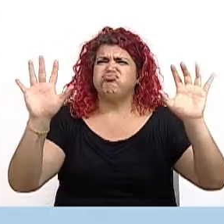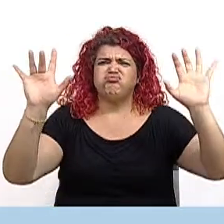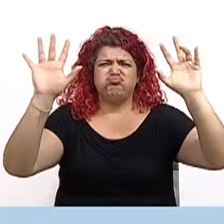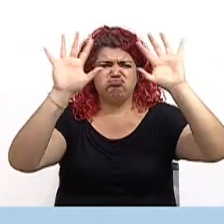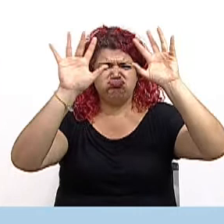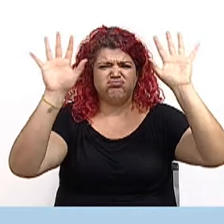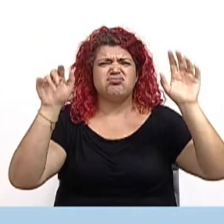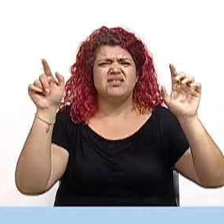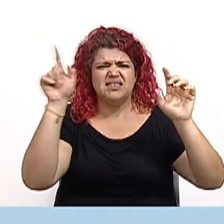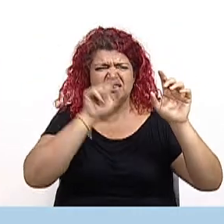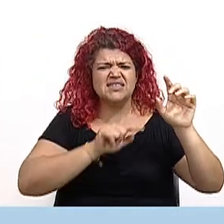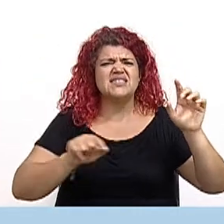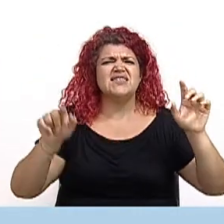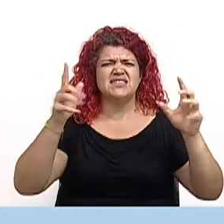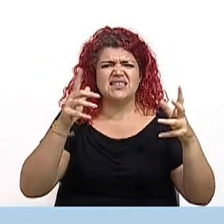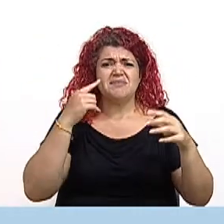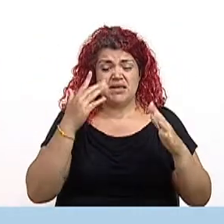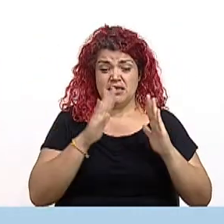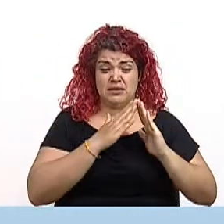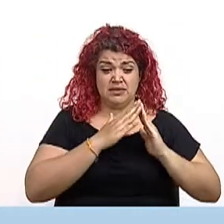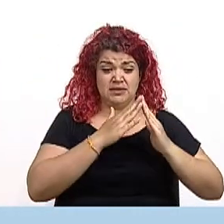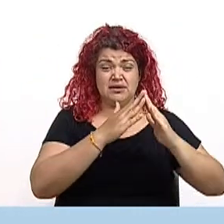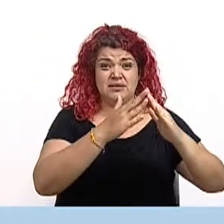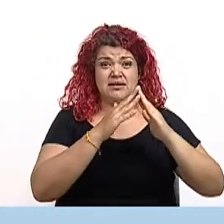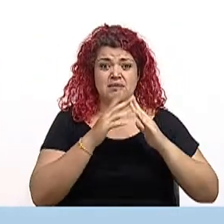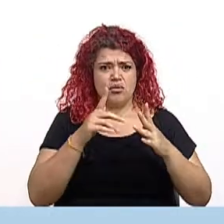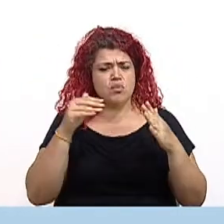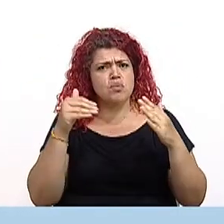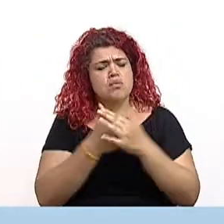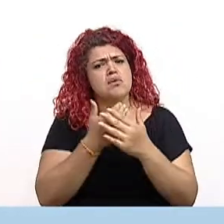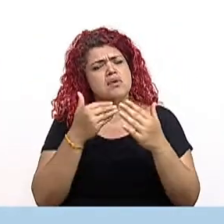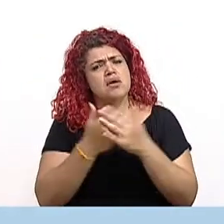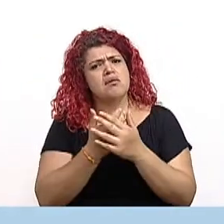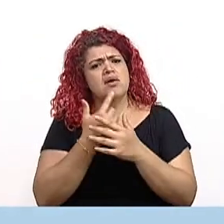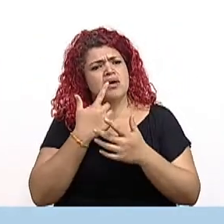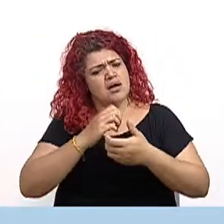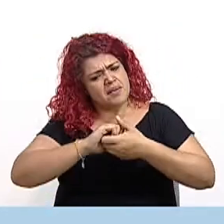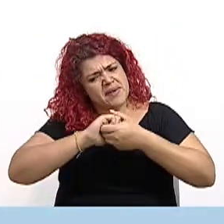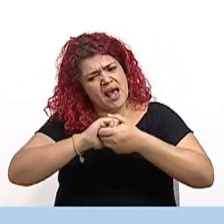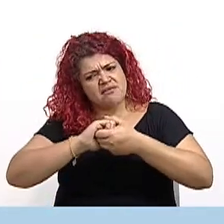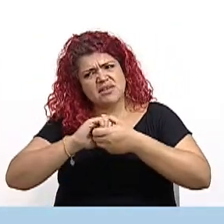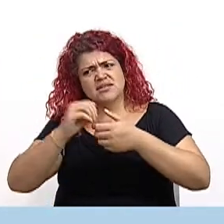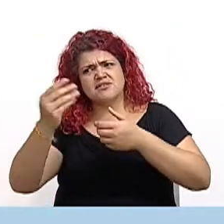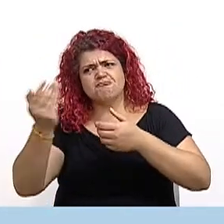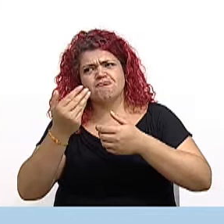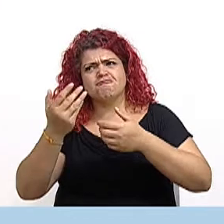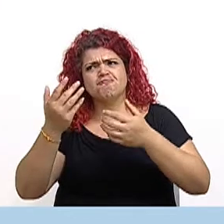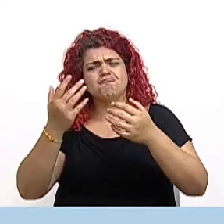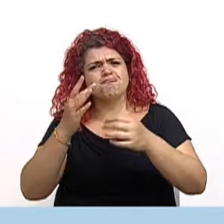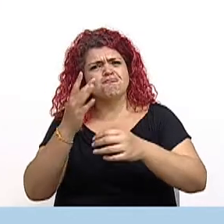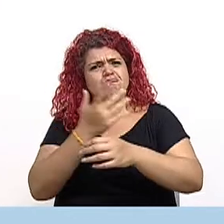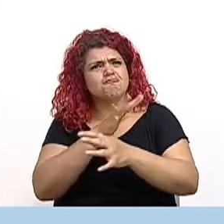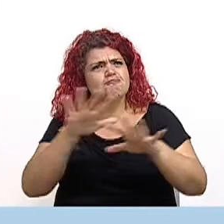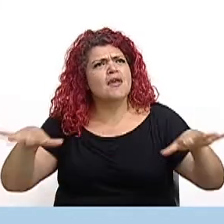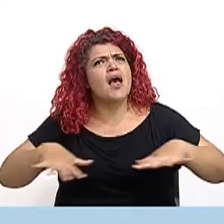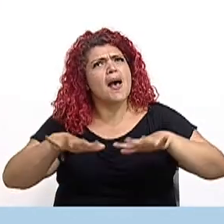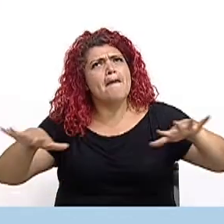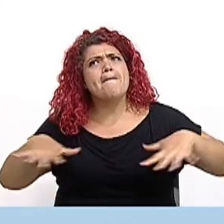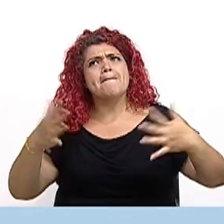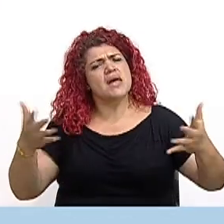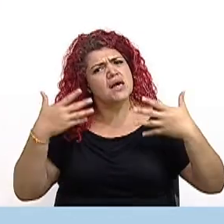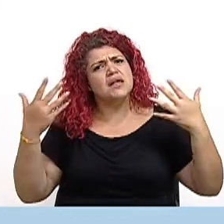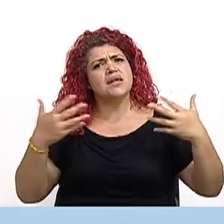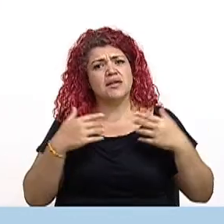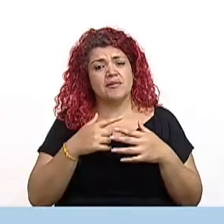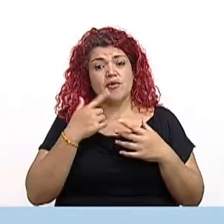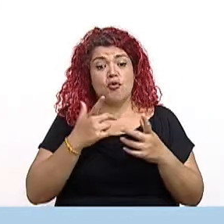el establecimiento de ciudades también con innovación y amigables con el medio ambiente, el uso correcto de los residuos a